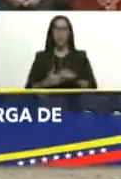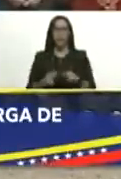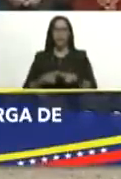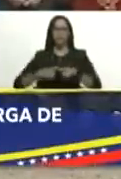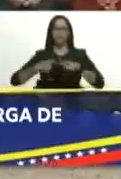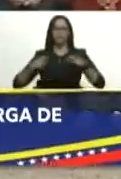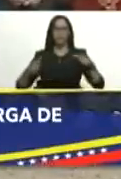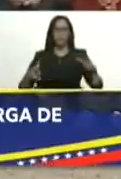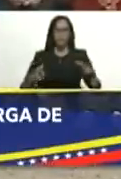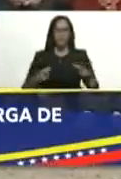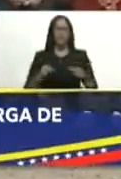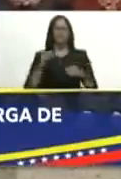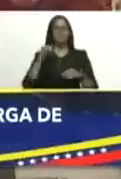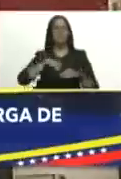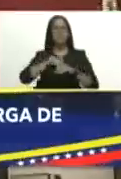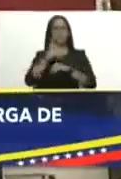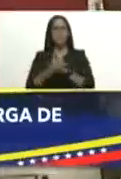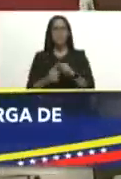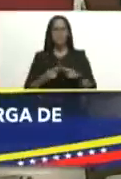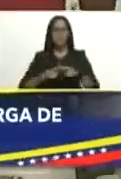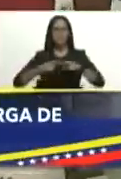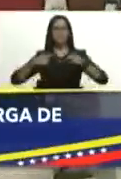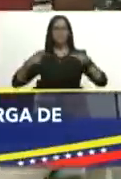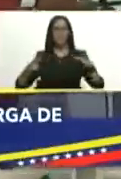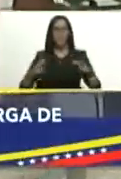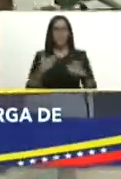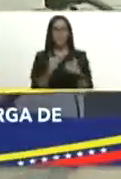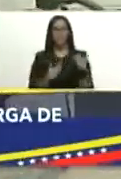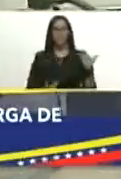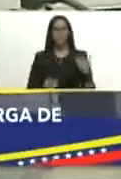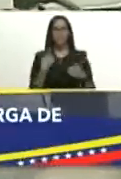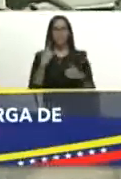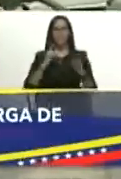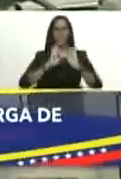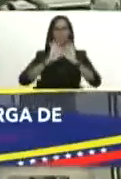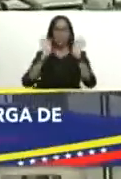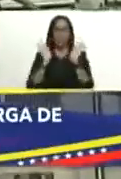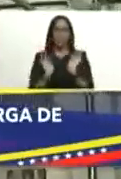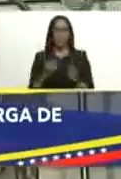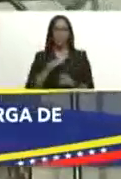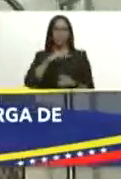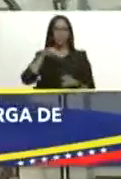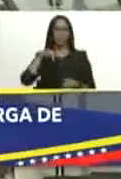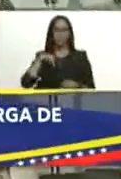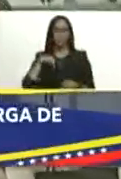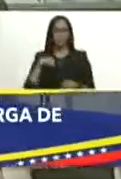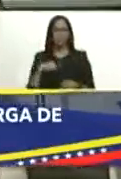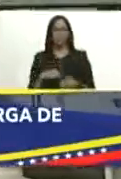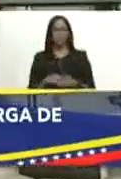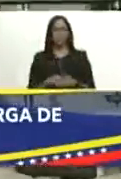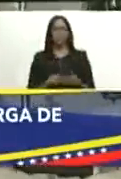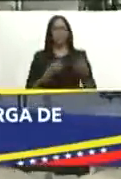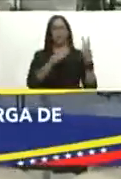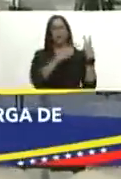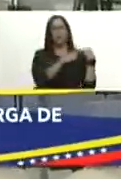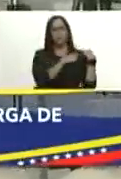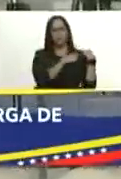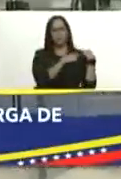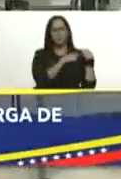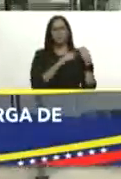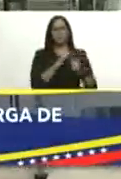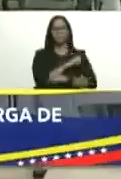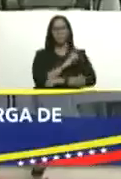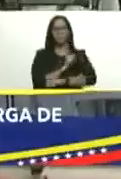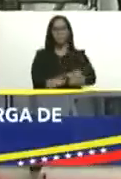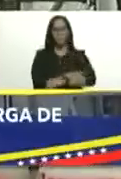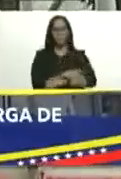Este plan de saturación, presidente, es una manera de nosotros asumir el poder